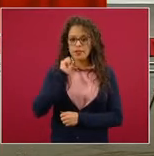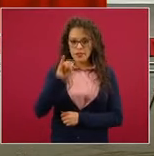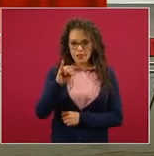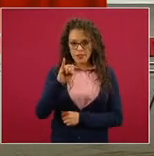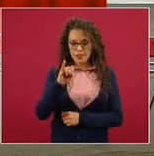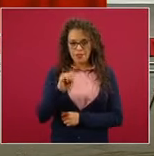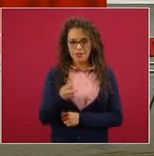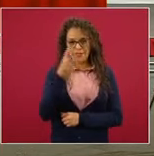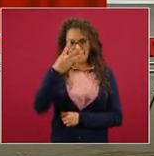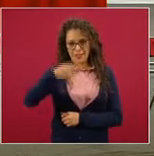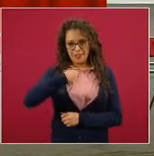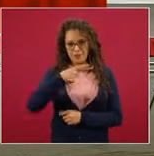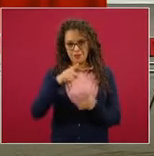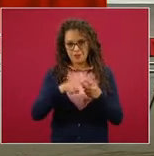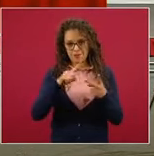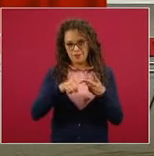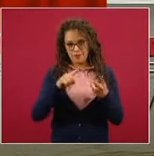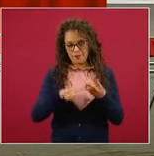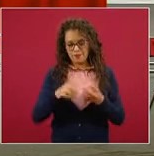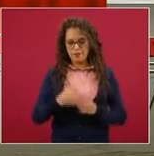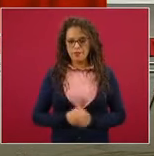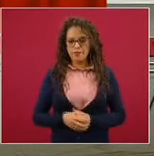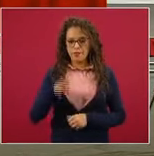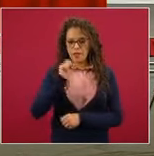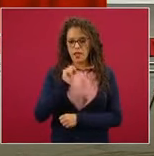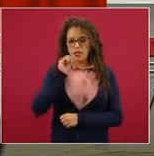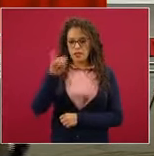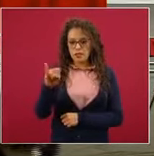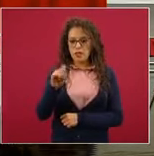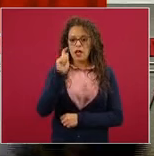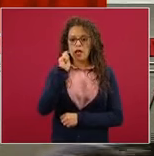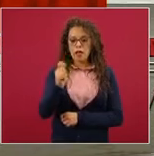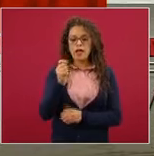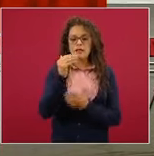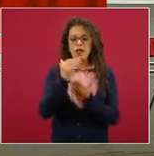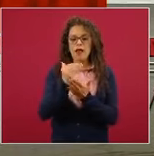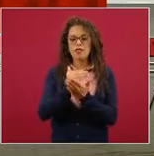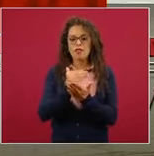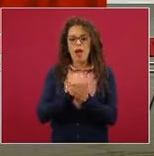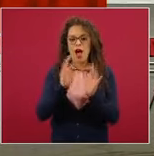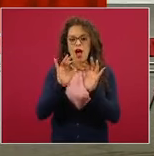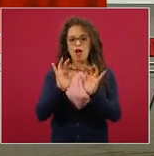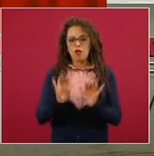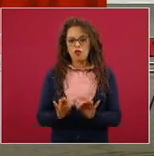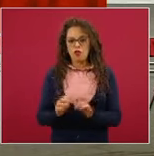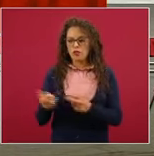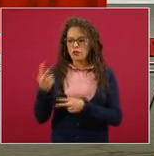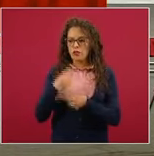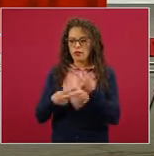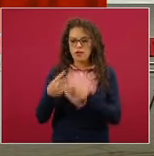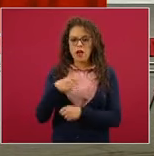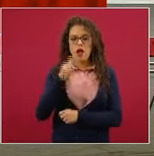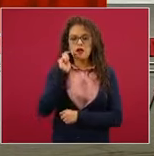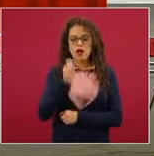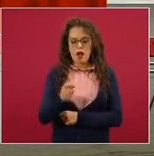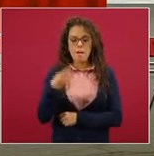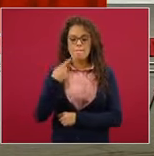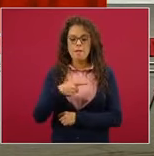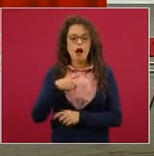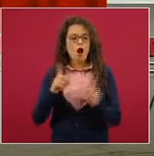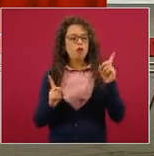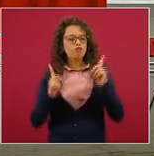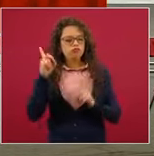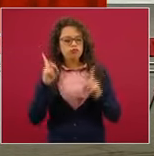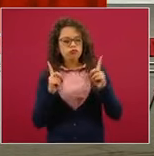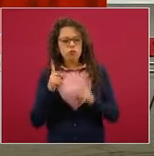Sí, los datos que provienen de la cuenta de casos sospechosos, es decir, aquellas personas que tienen las manifestaciones clínicas